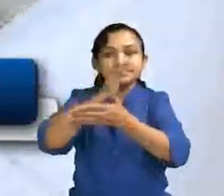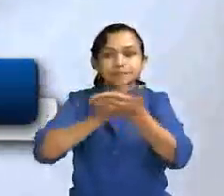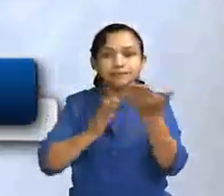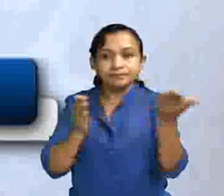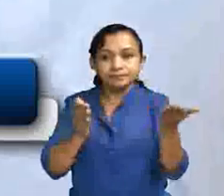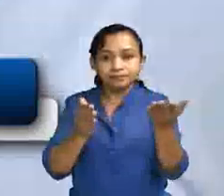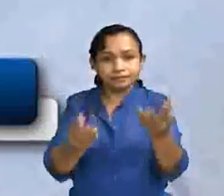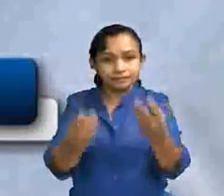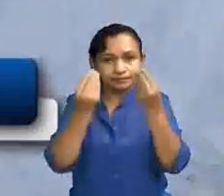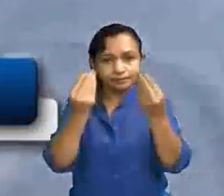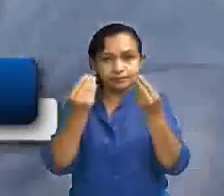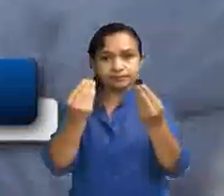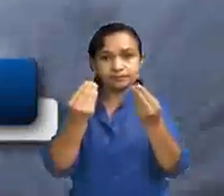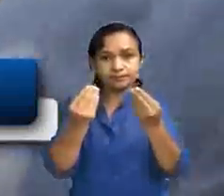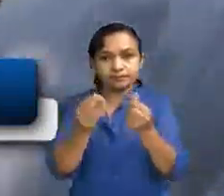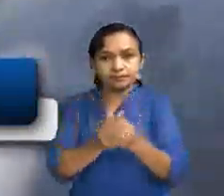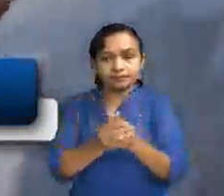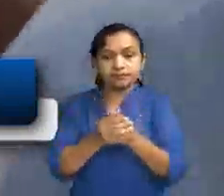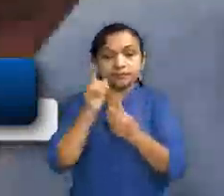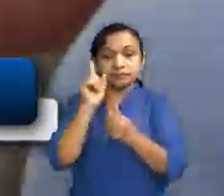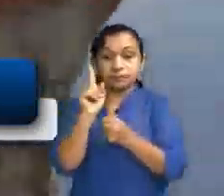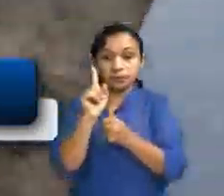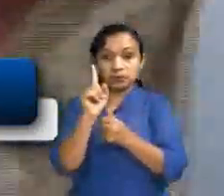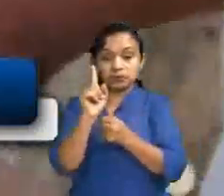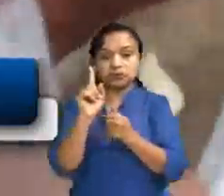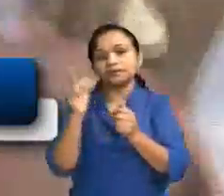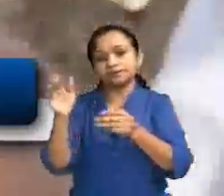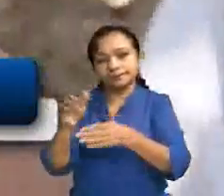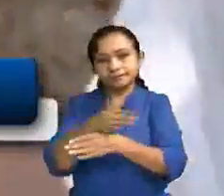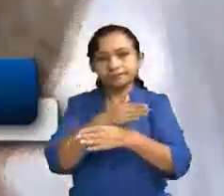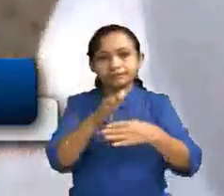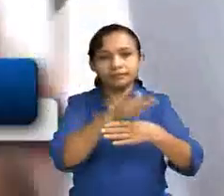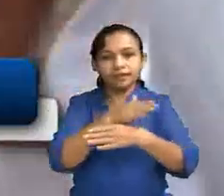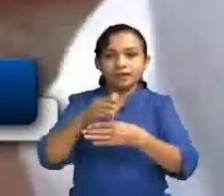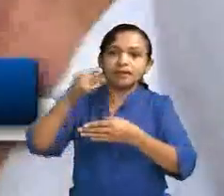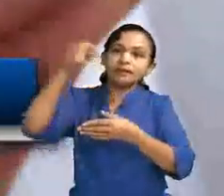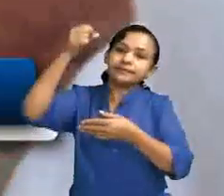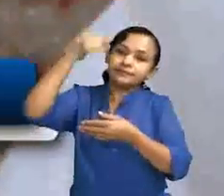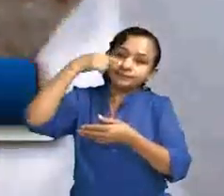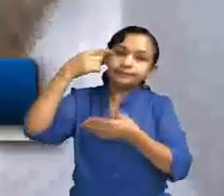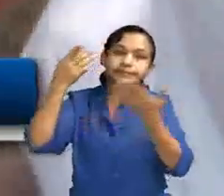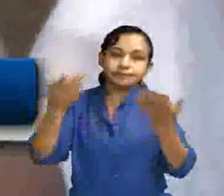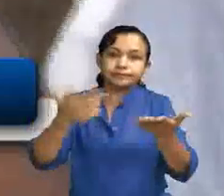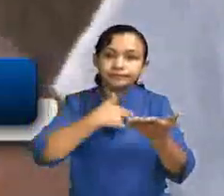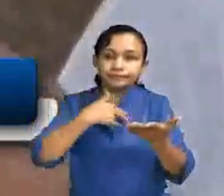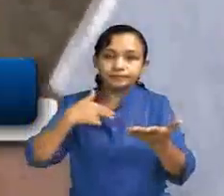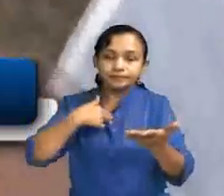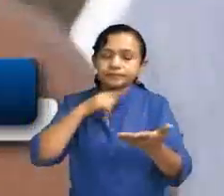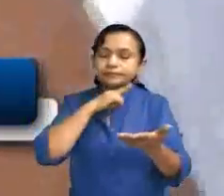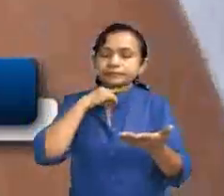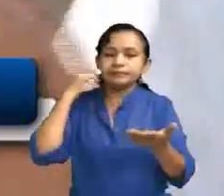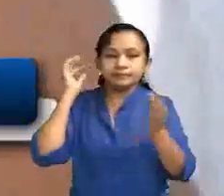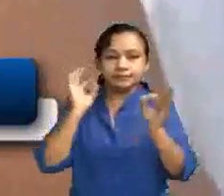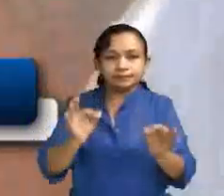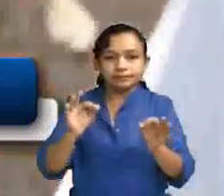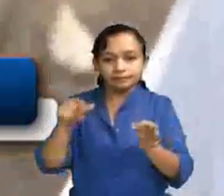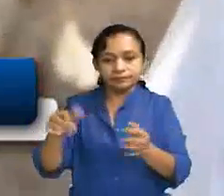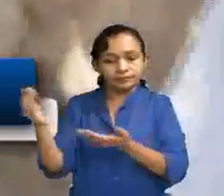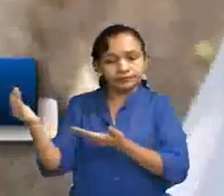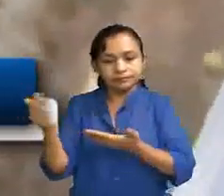el montón, pero ese niño ya hace la diferencia, y ya nosotros inmunizando a ese niño ya estamos seguros de que al bebé no